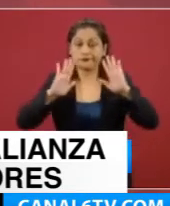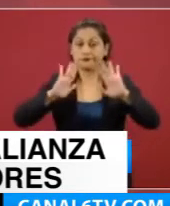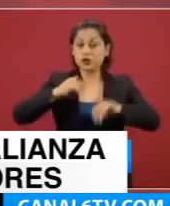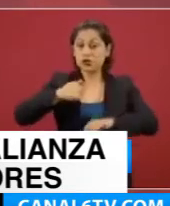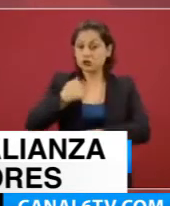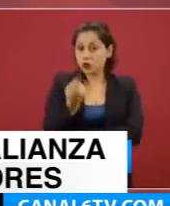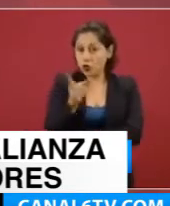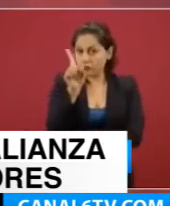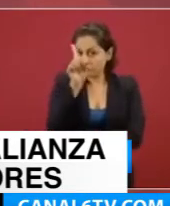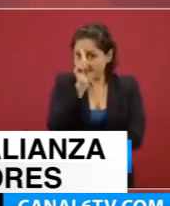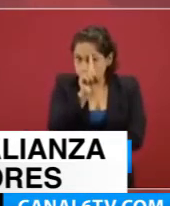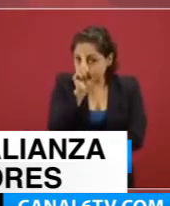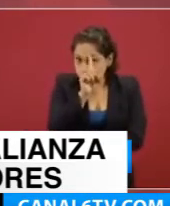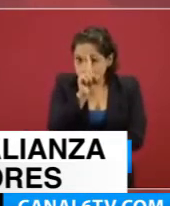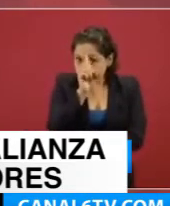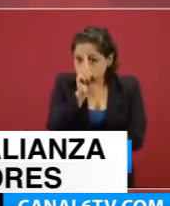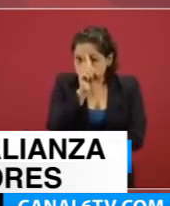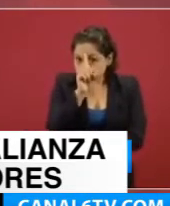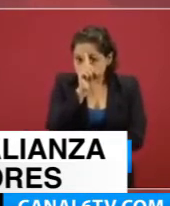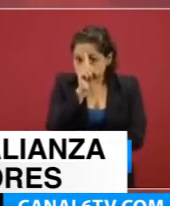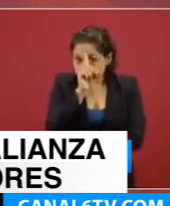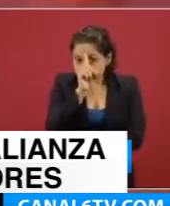y apliquen